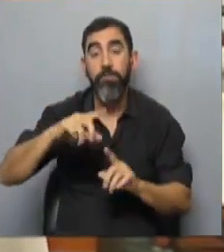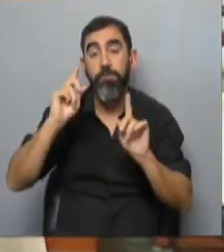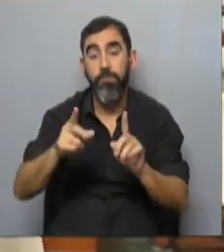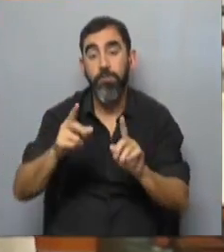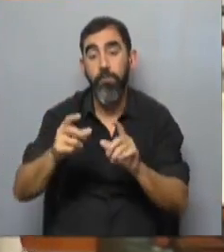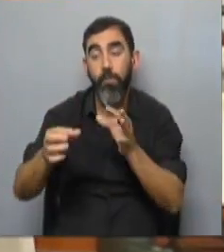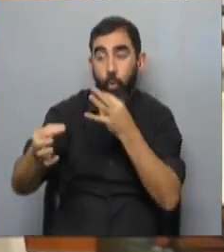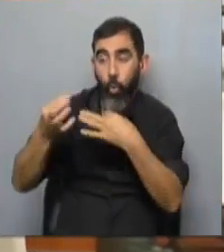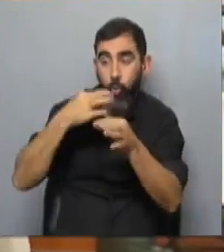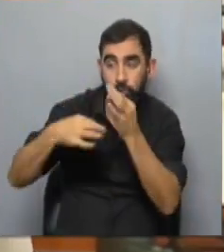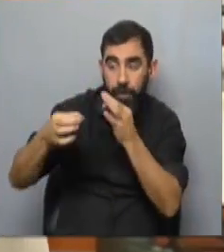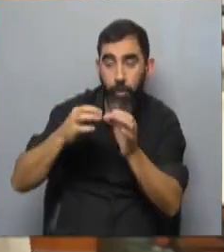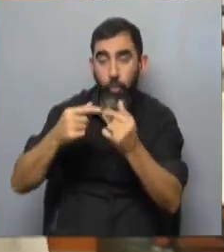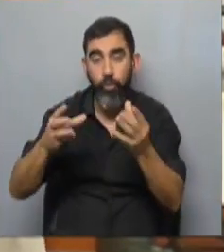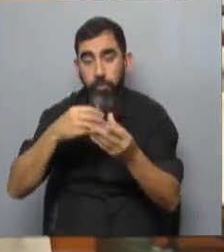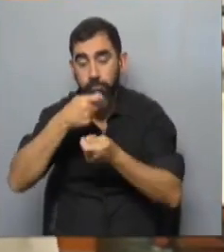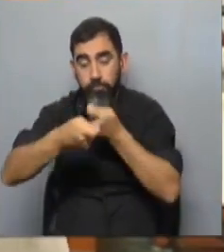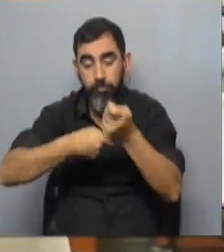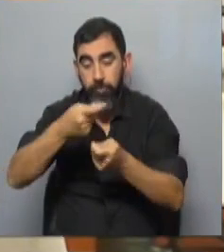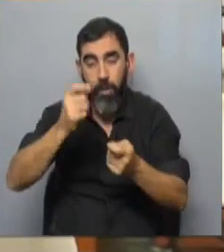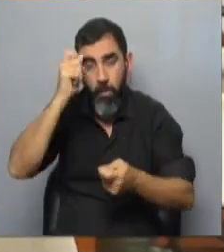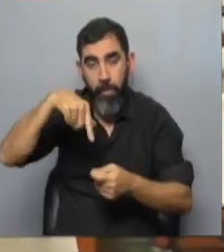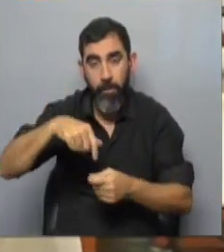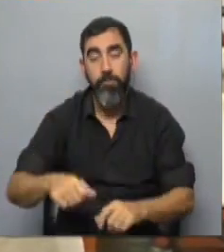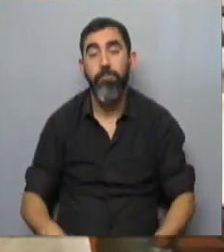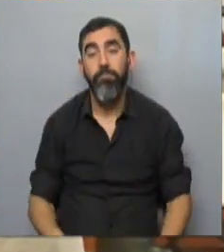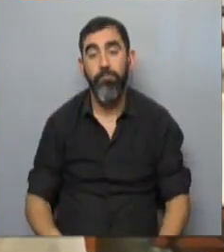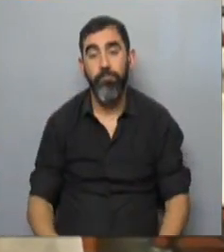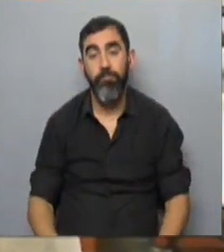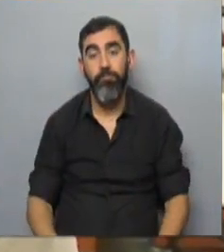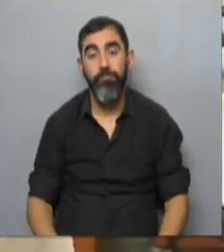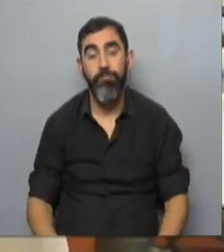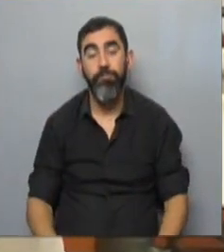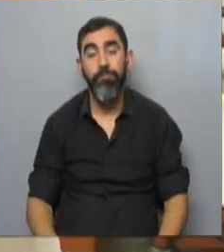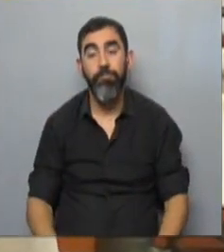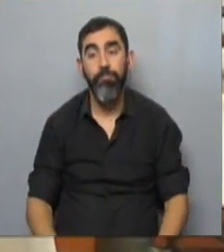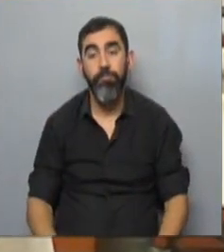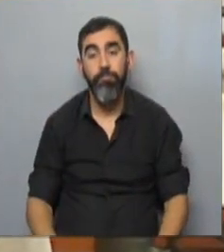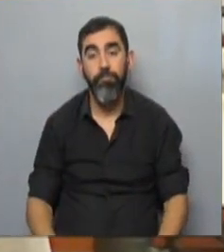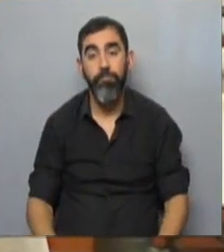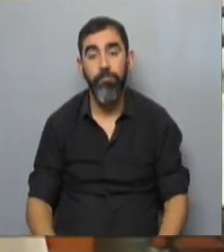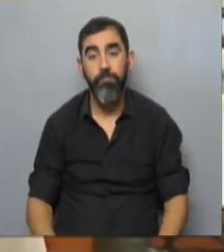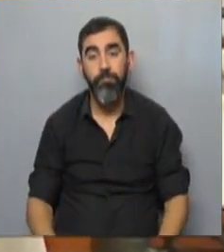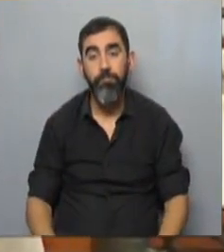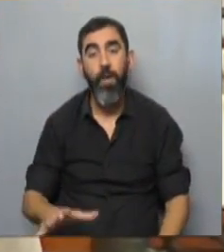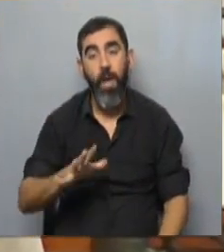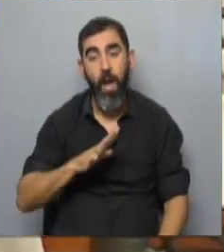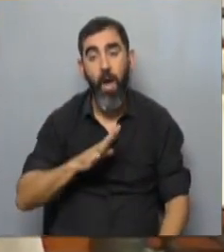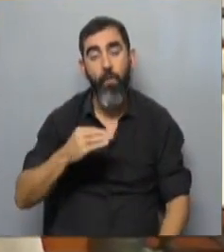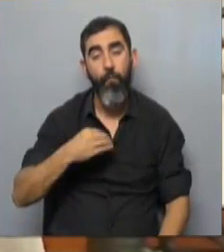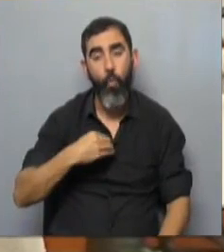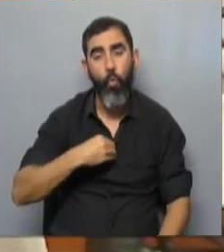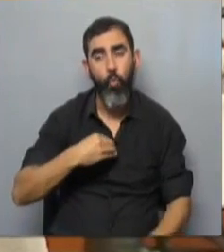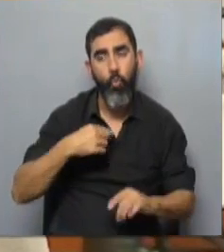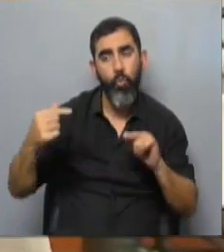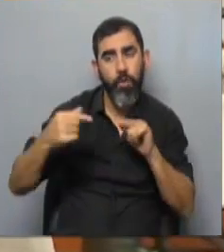aquellas sugerencias para que sean incorporadas al plan que se presente finalmente al BID. En principio, bueno, estaría la voluntad de la